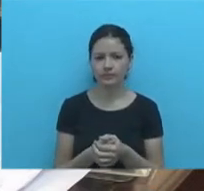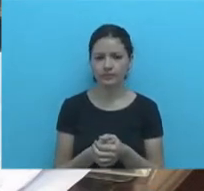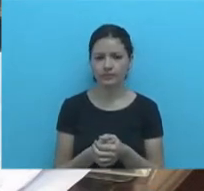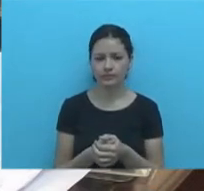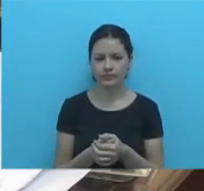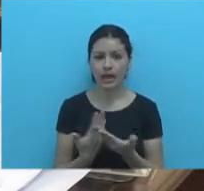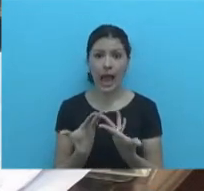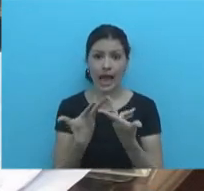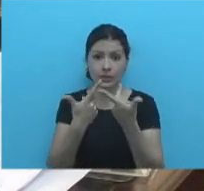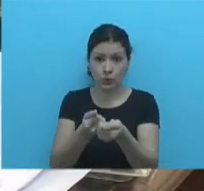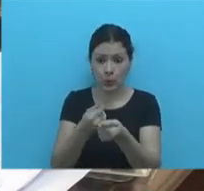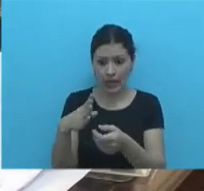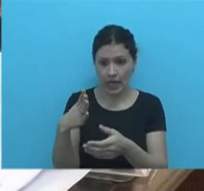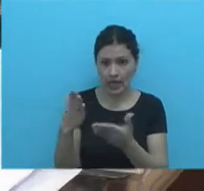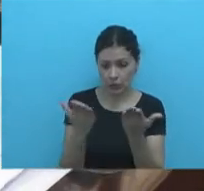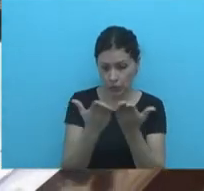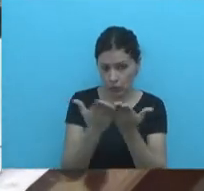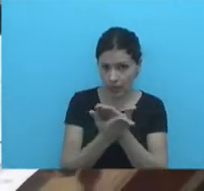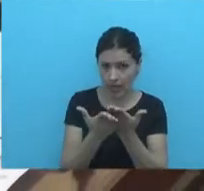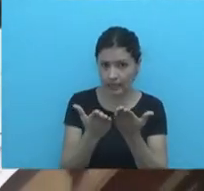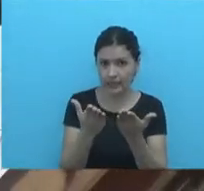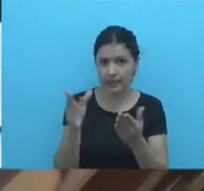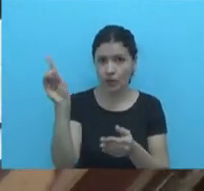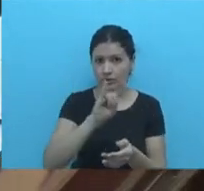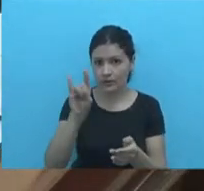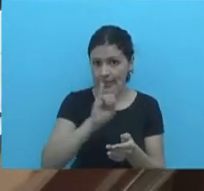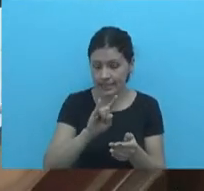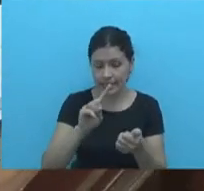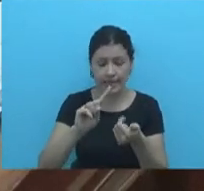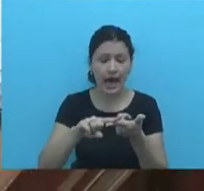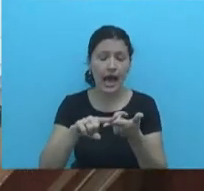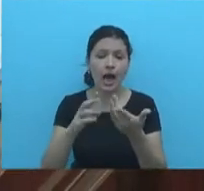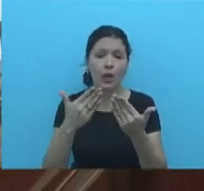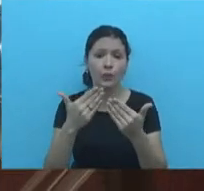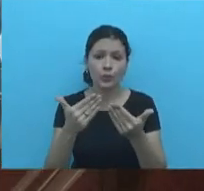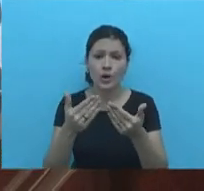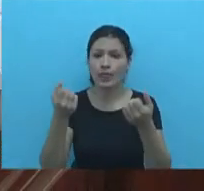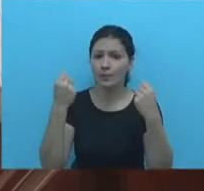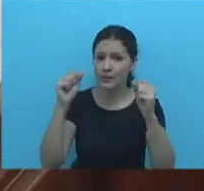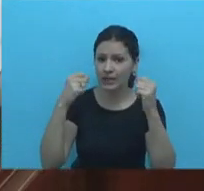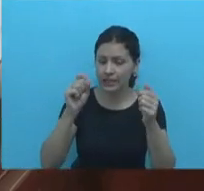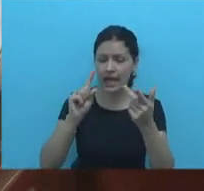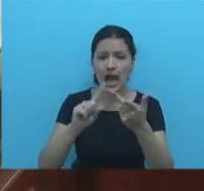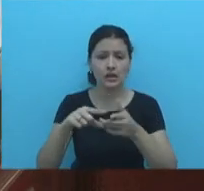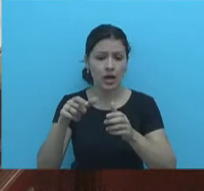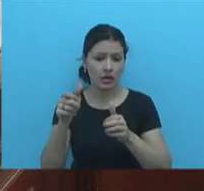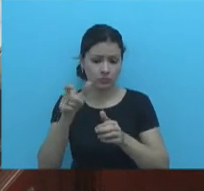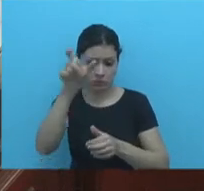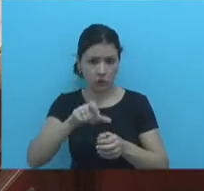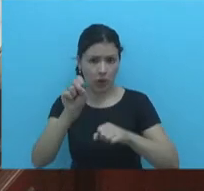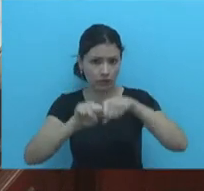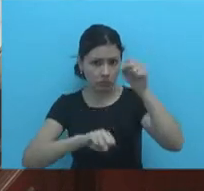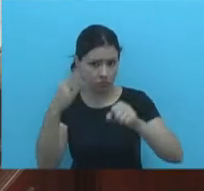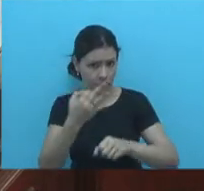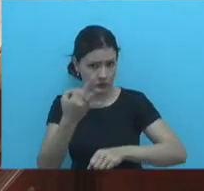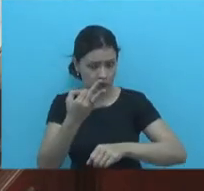contaría más su experiencia en la facultad, cómo fue todo su proceso, cómo eligió la carrera y daría una